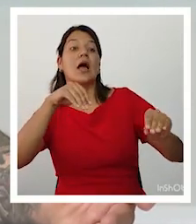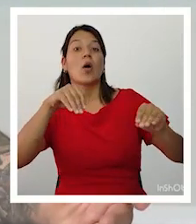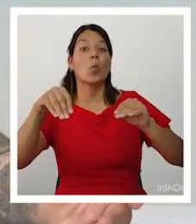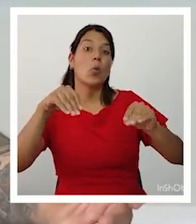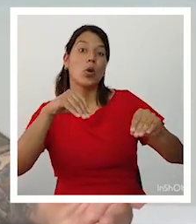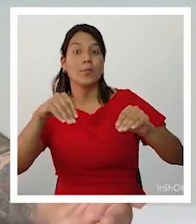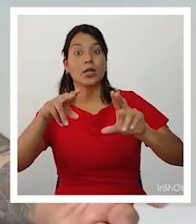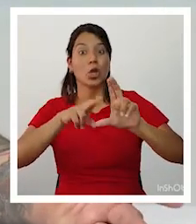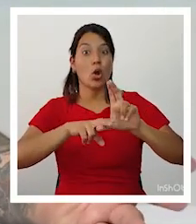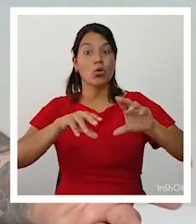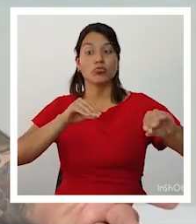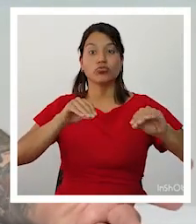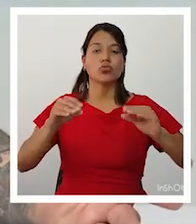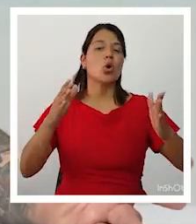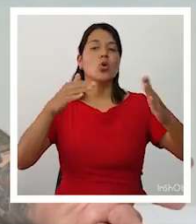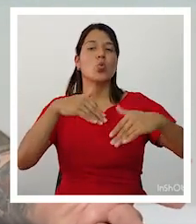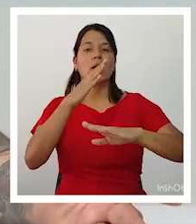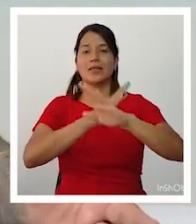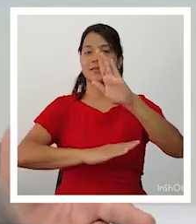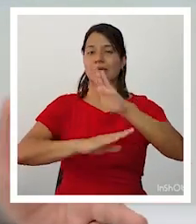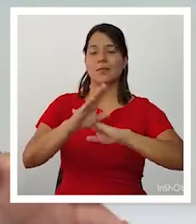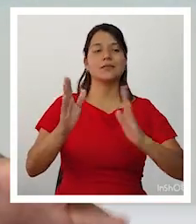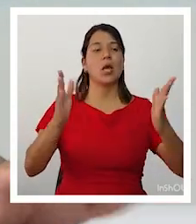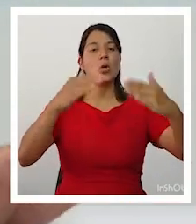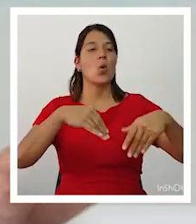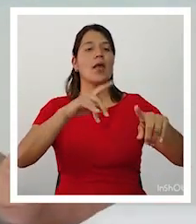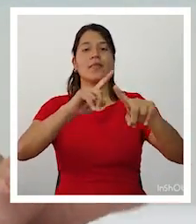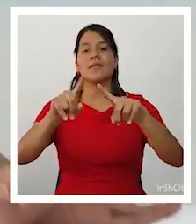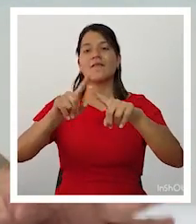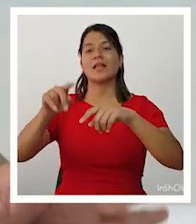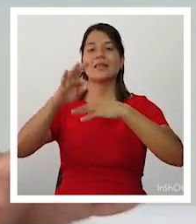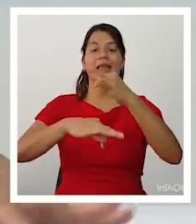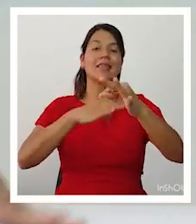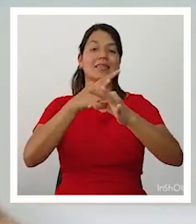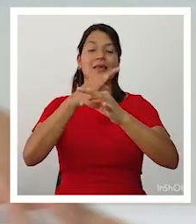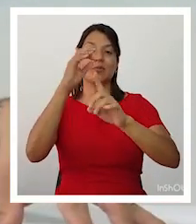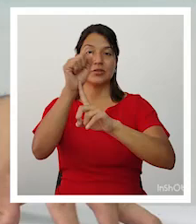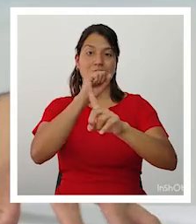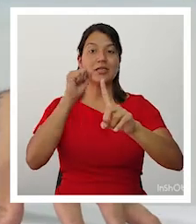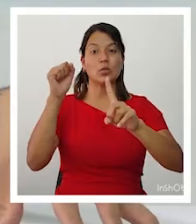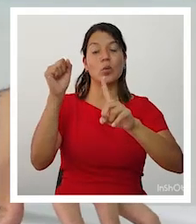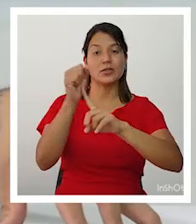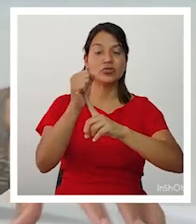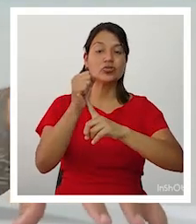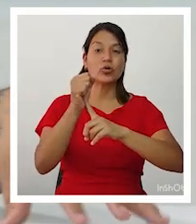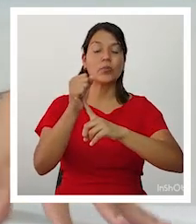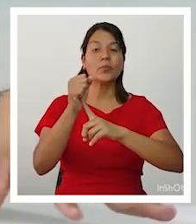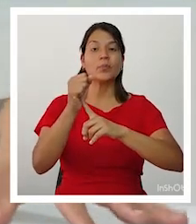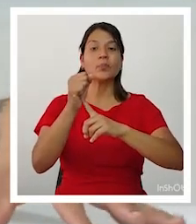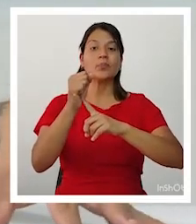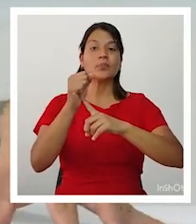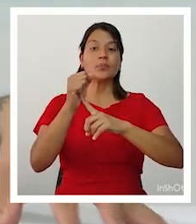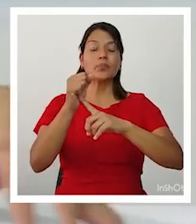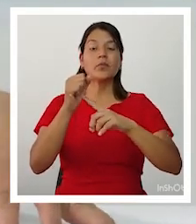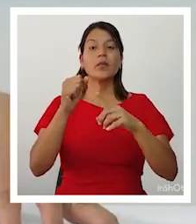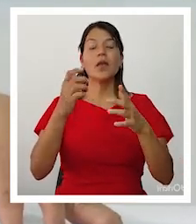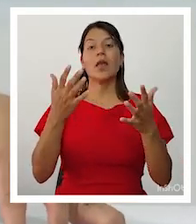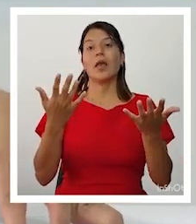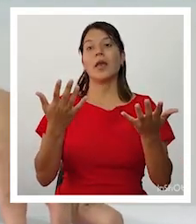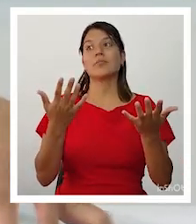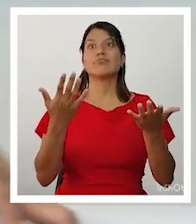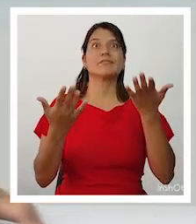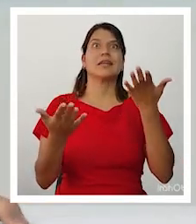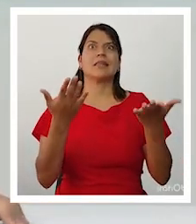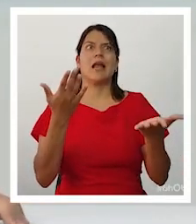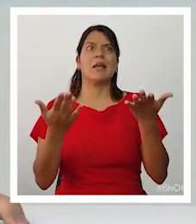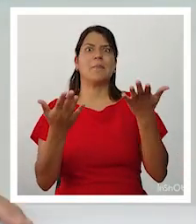no hay diferentes tipos de situaciones en las cuales nos hayan podido, digámosle, como